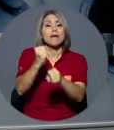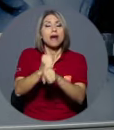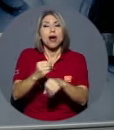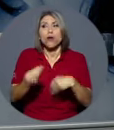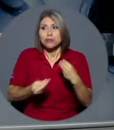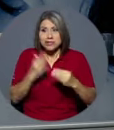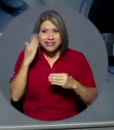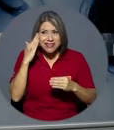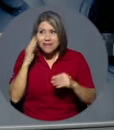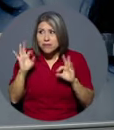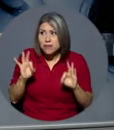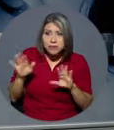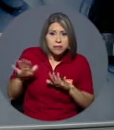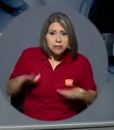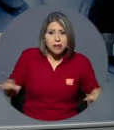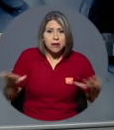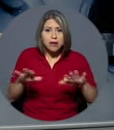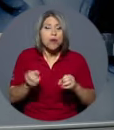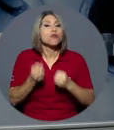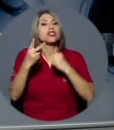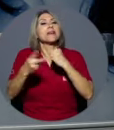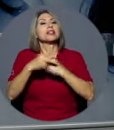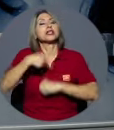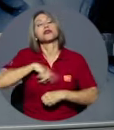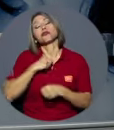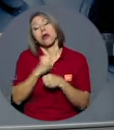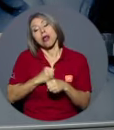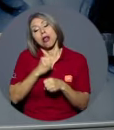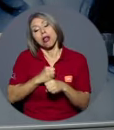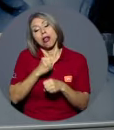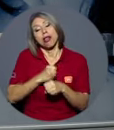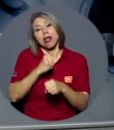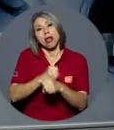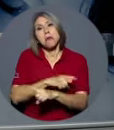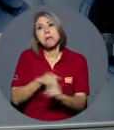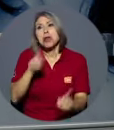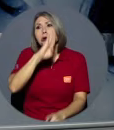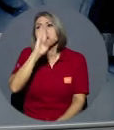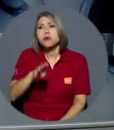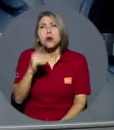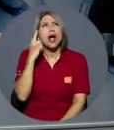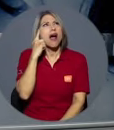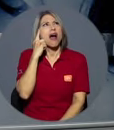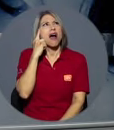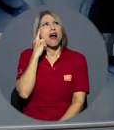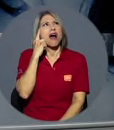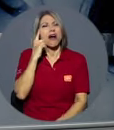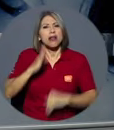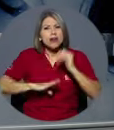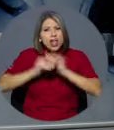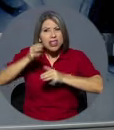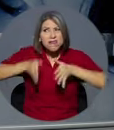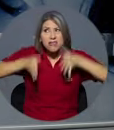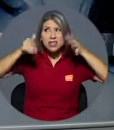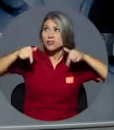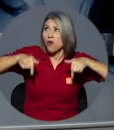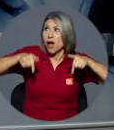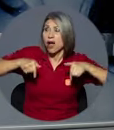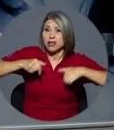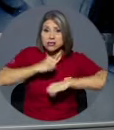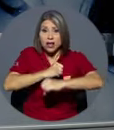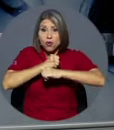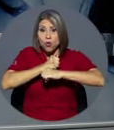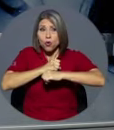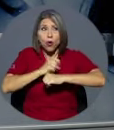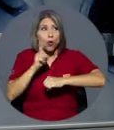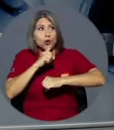Muchas veces nosotros trabajamos y nunca nos preguntamos si nuestro edificio es estructuralmente seguro o no, ¿verdad? Muchas veces ni